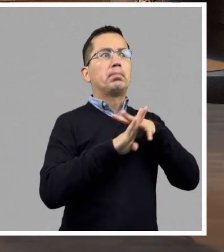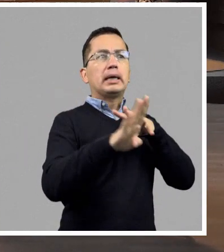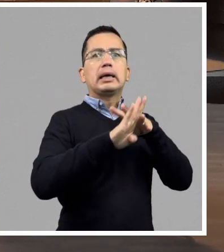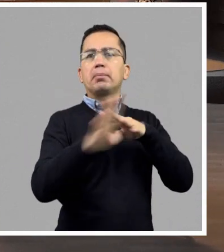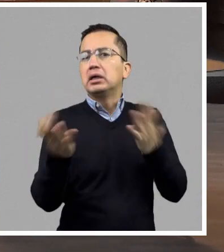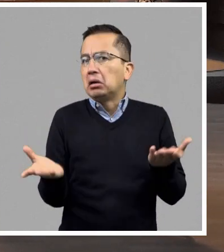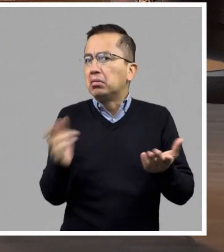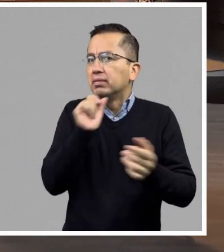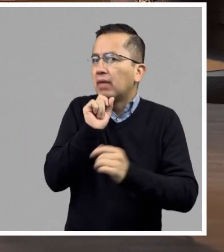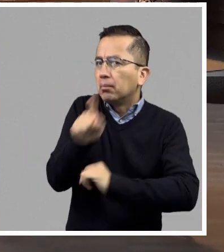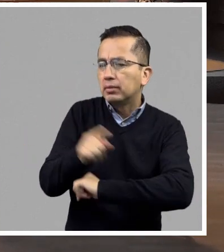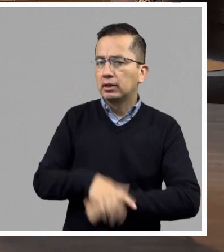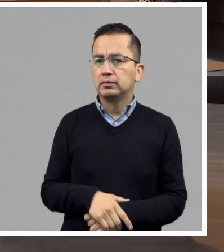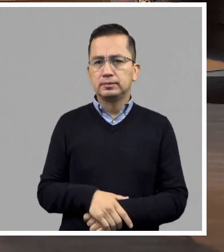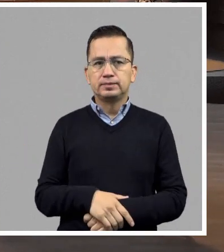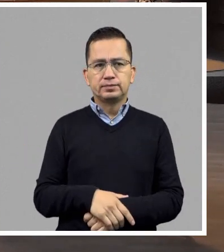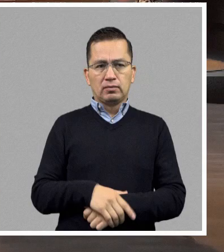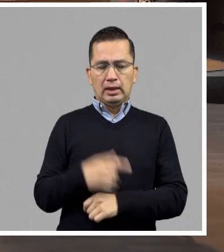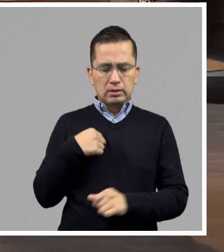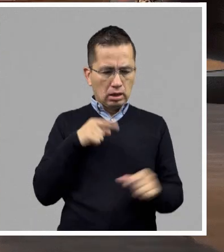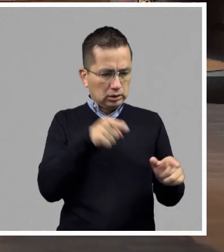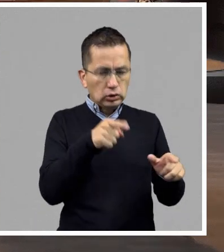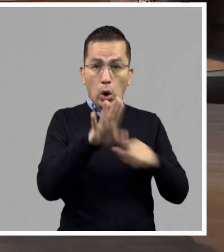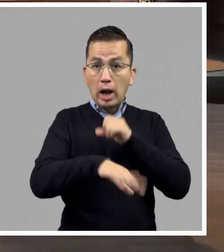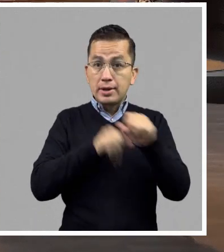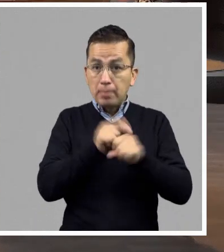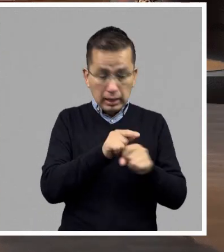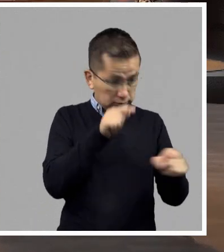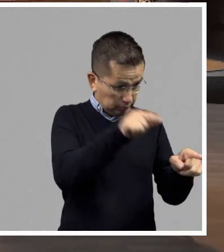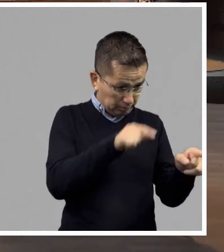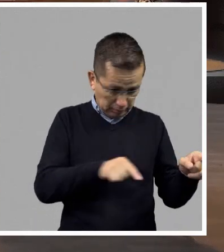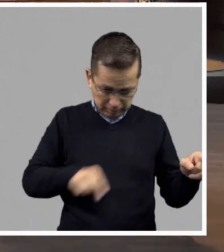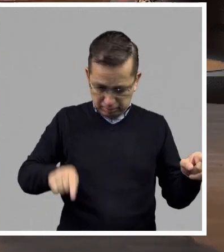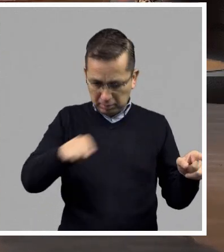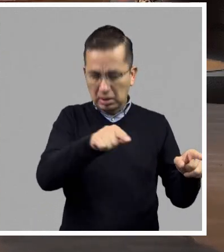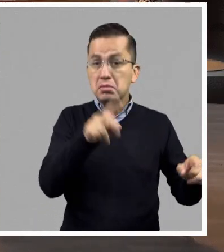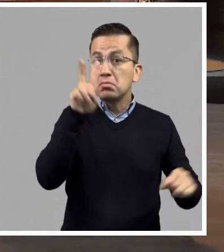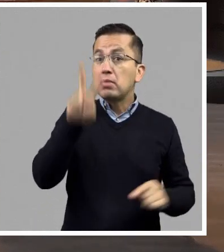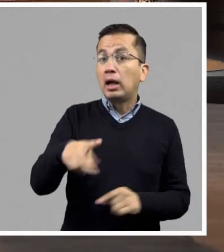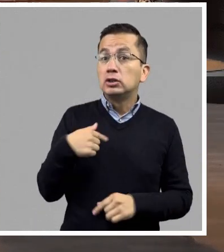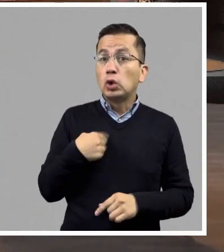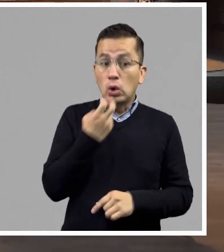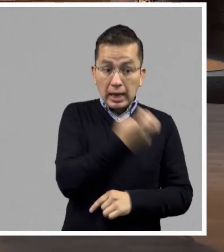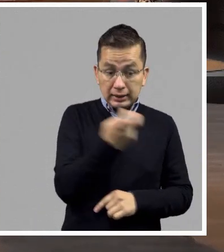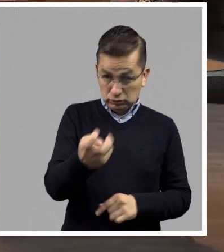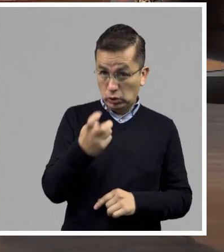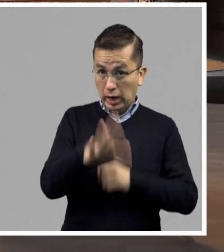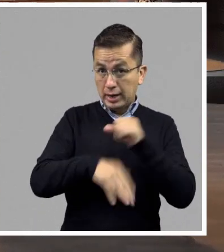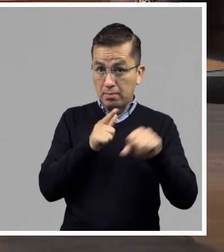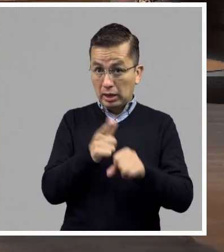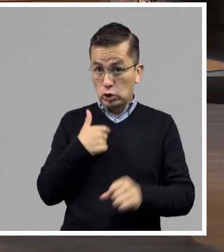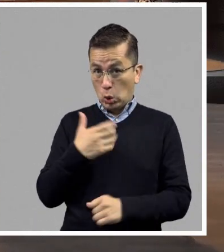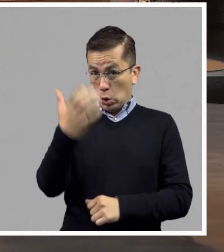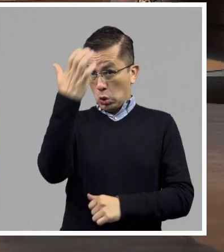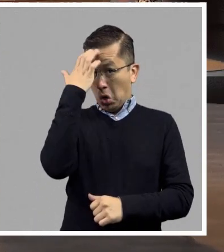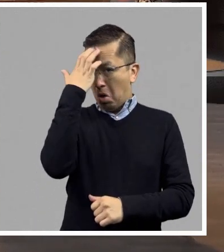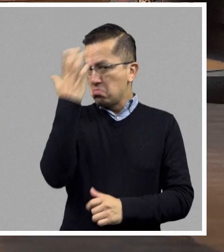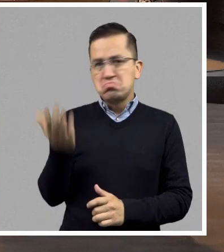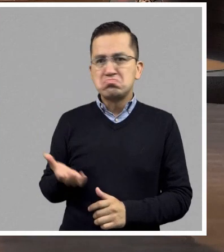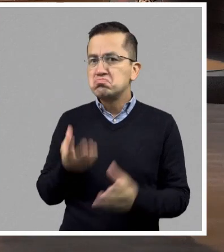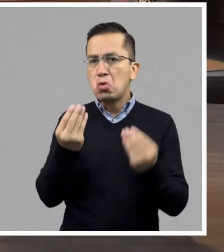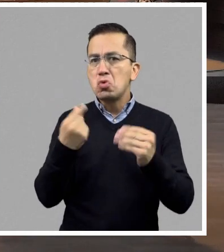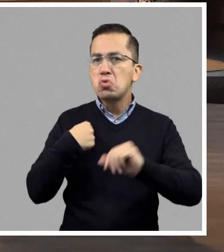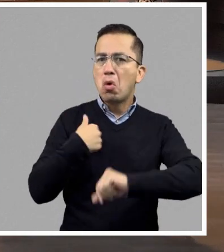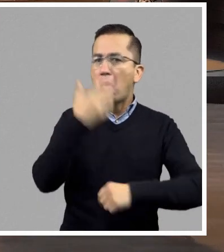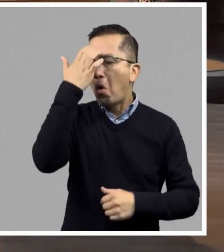y Porque estos en particular que de hecho yo no conozco o sea cuando tuve que ir a buscar para ver qué cara tenía Bueno mira eso era otra